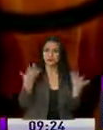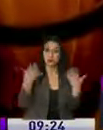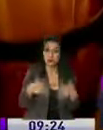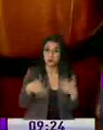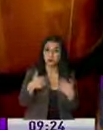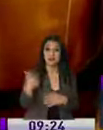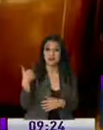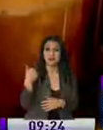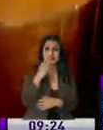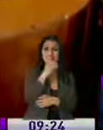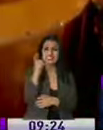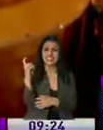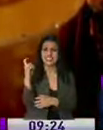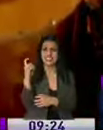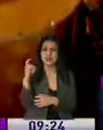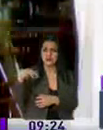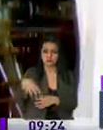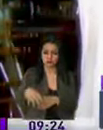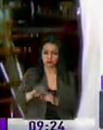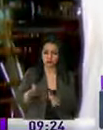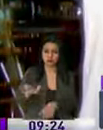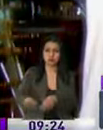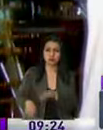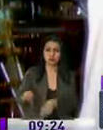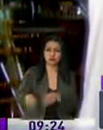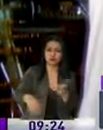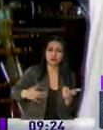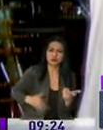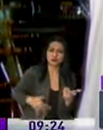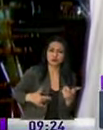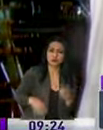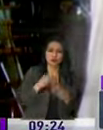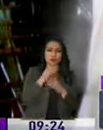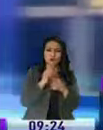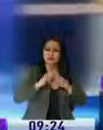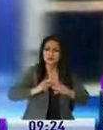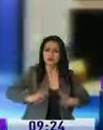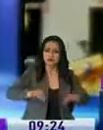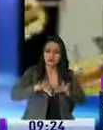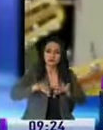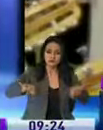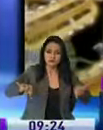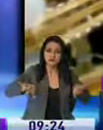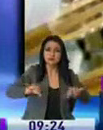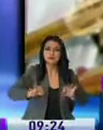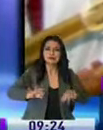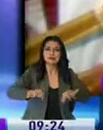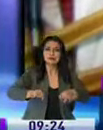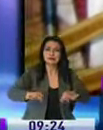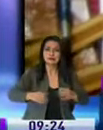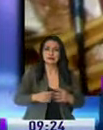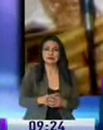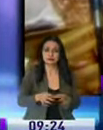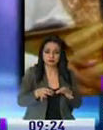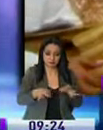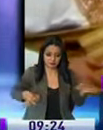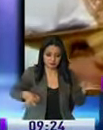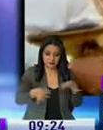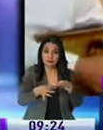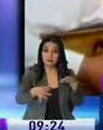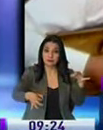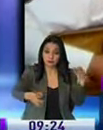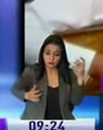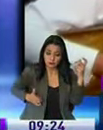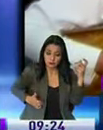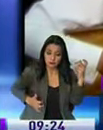100 instrumentos hechos de bambú y caña guadúa. En la sección de cuerdas nosotros